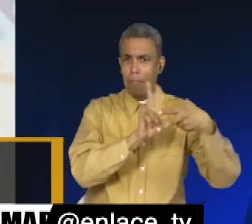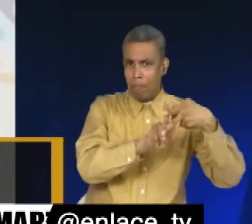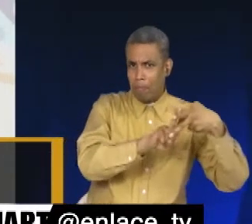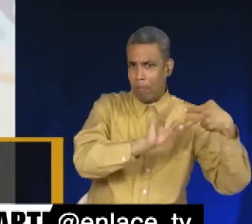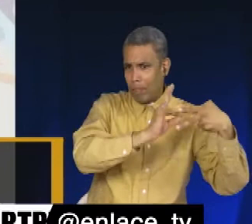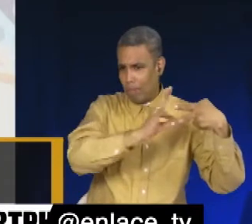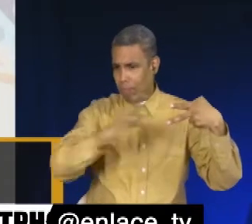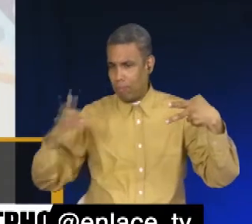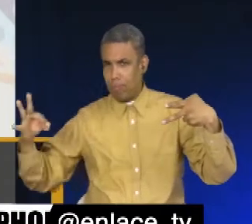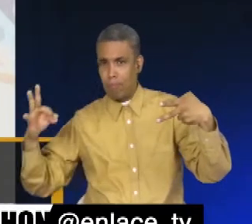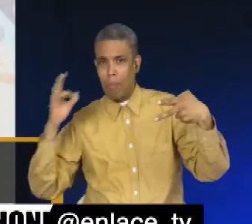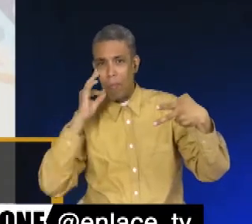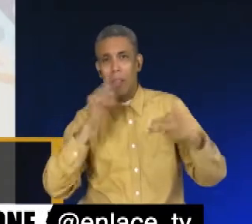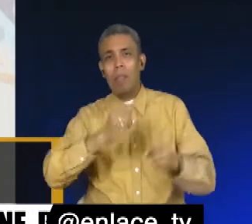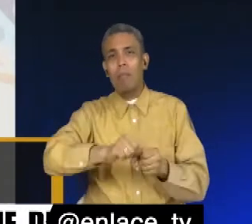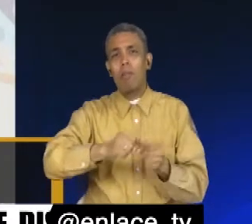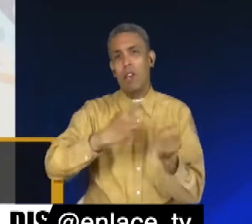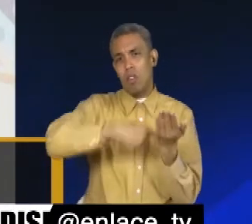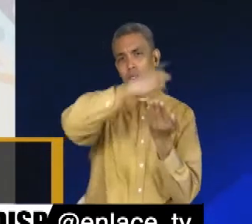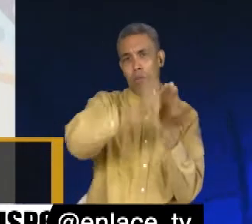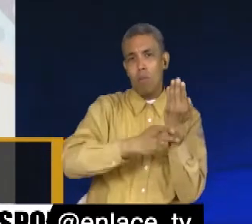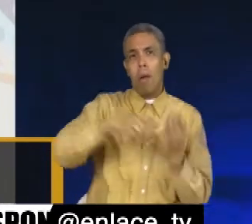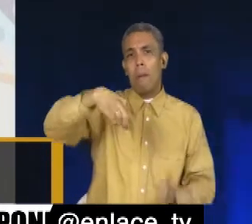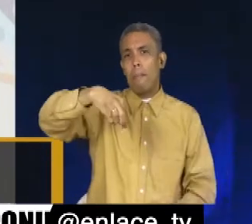el PMRB.